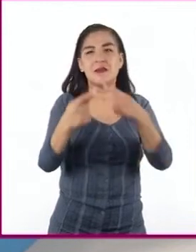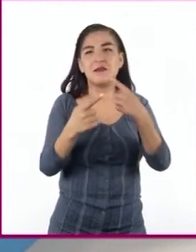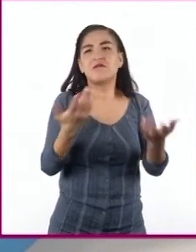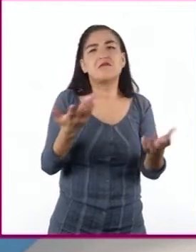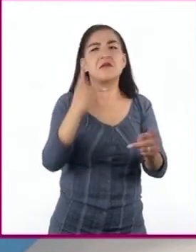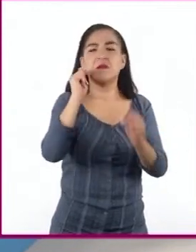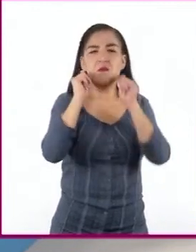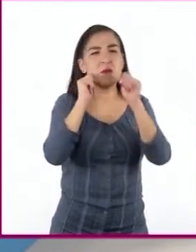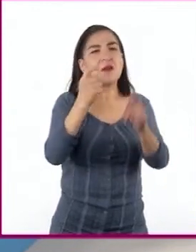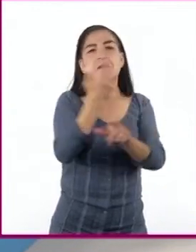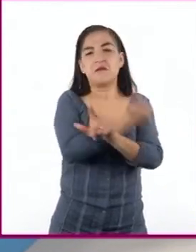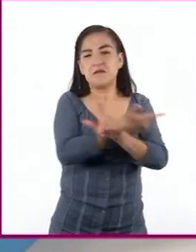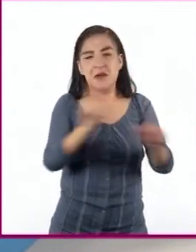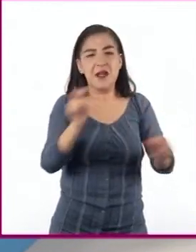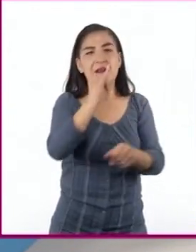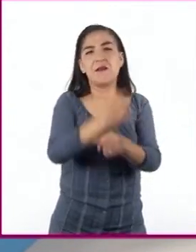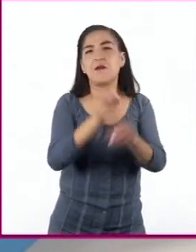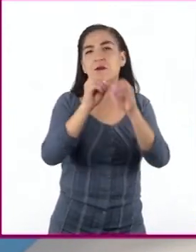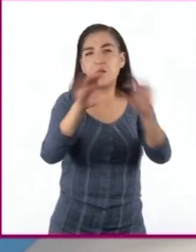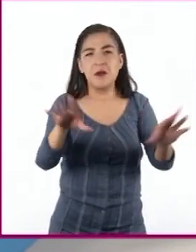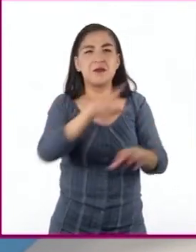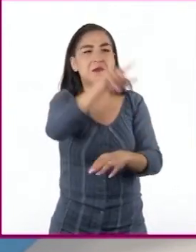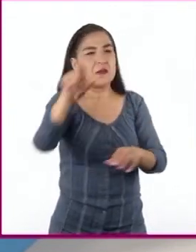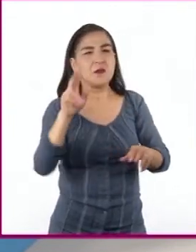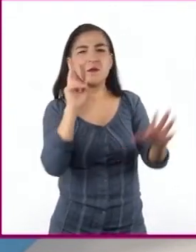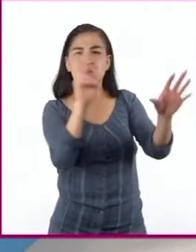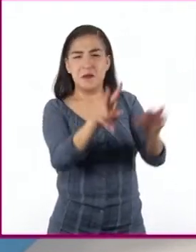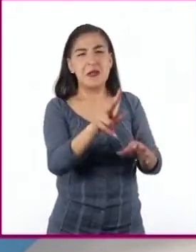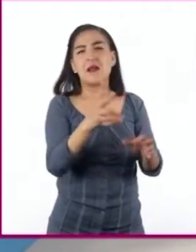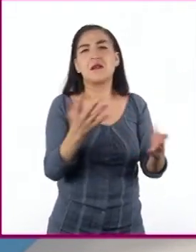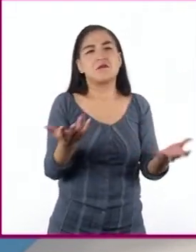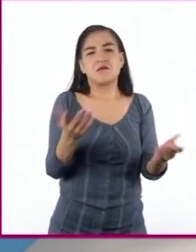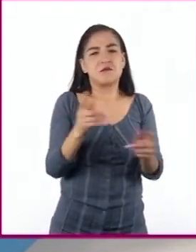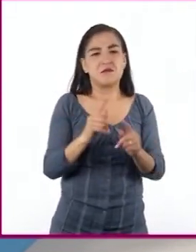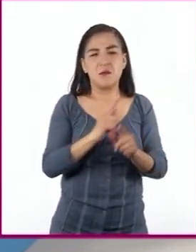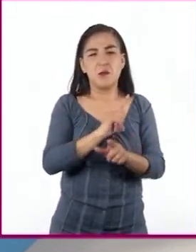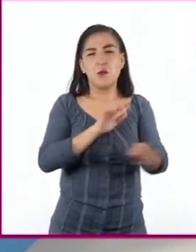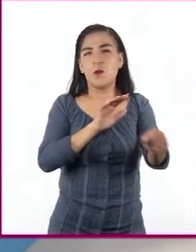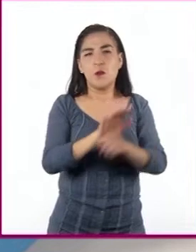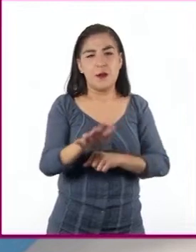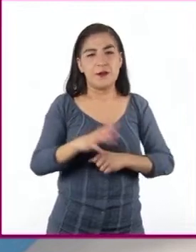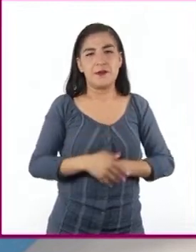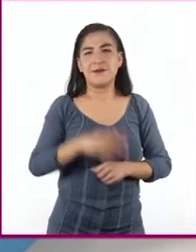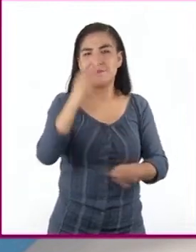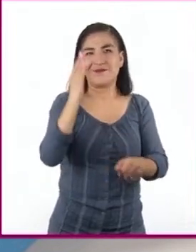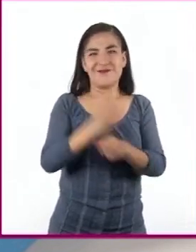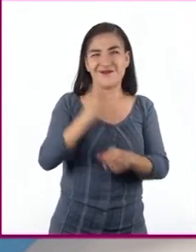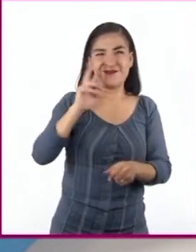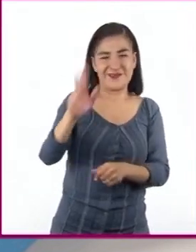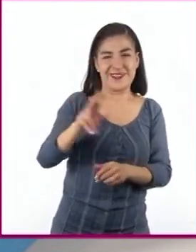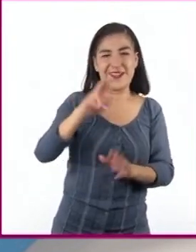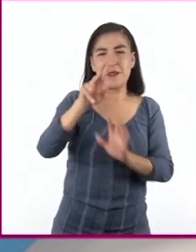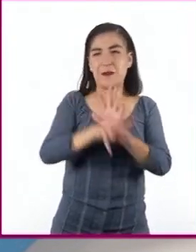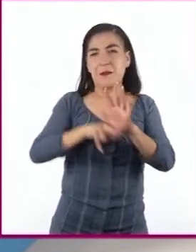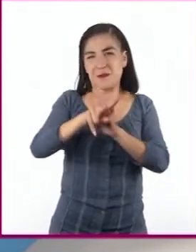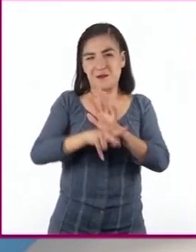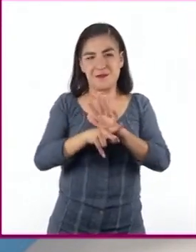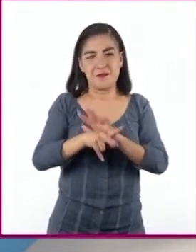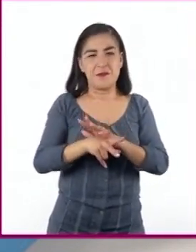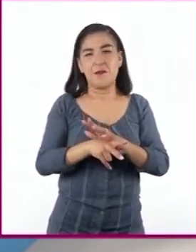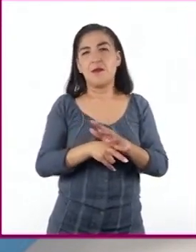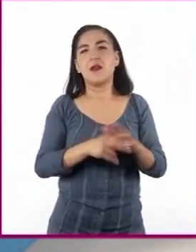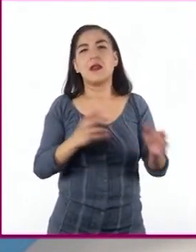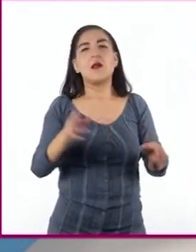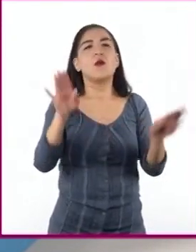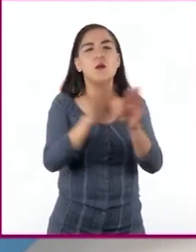cualquier tipo de información que reciban, independientemente que en el video se haya hecho referencia